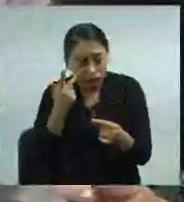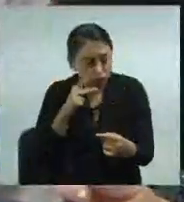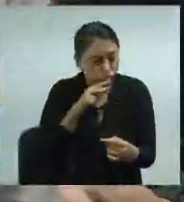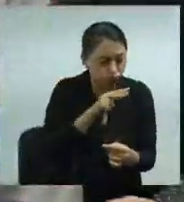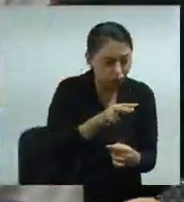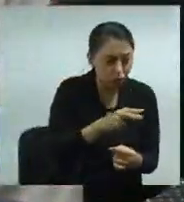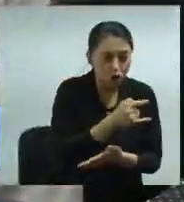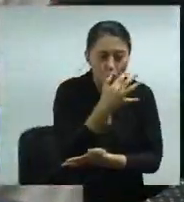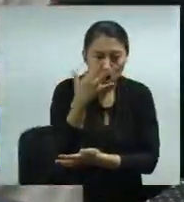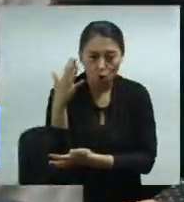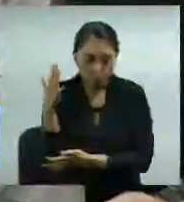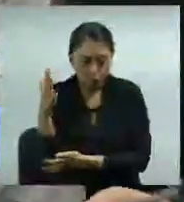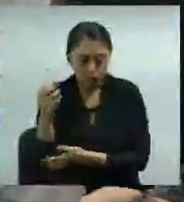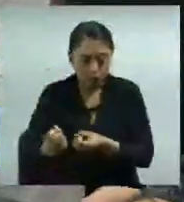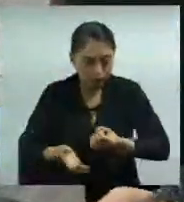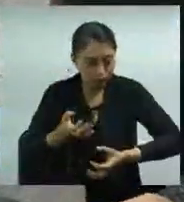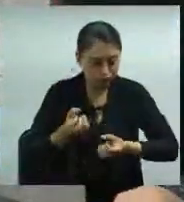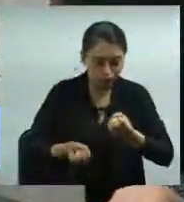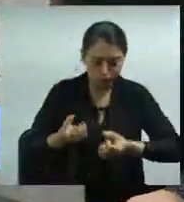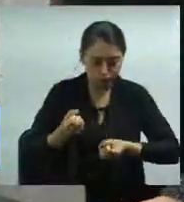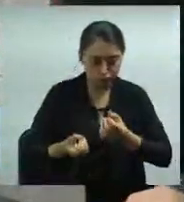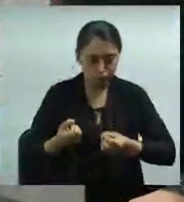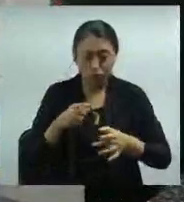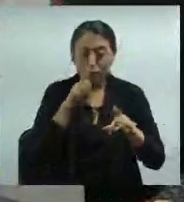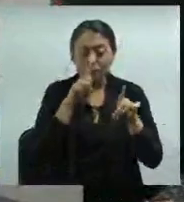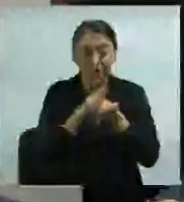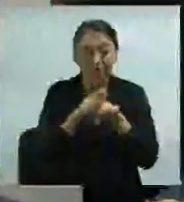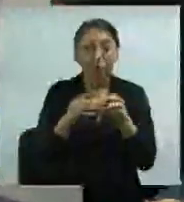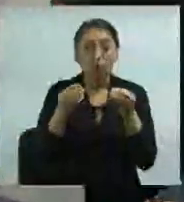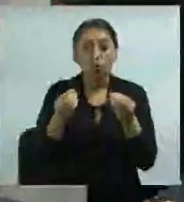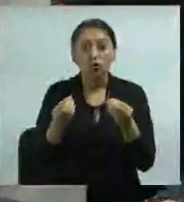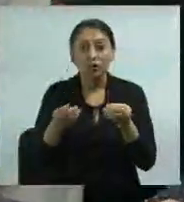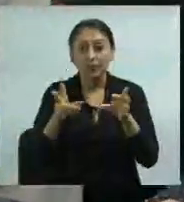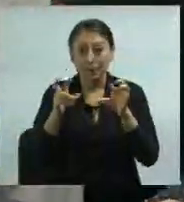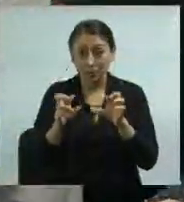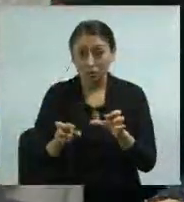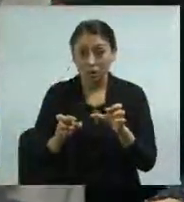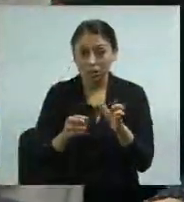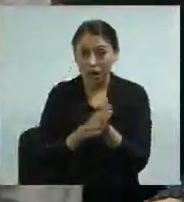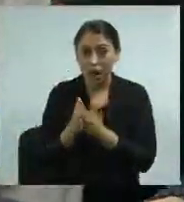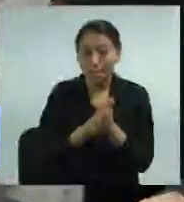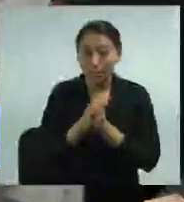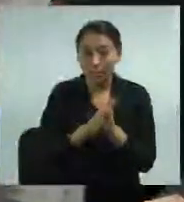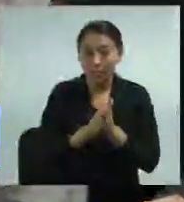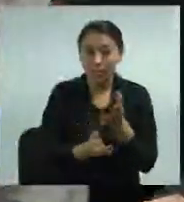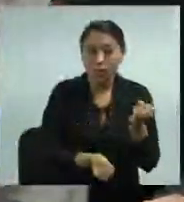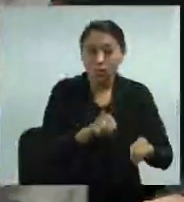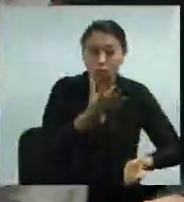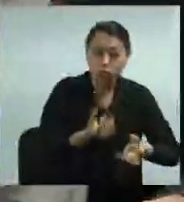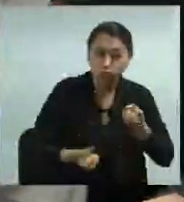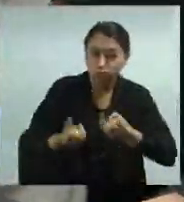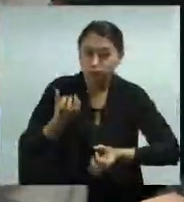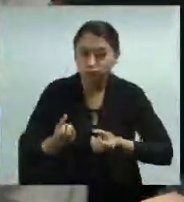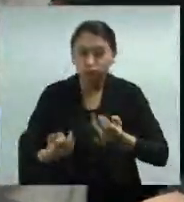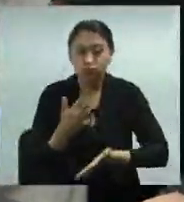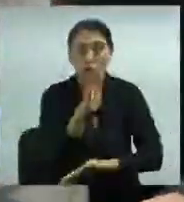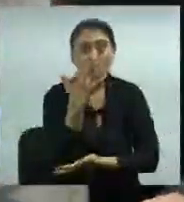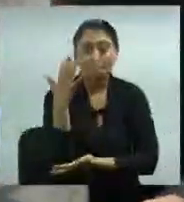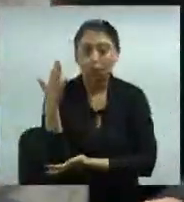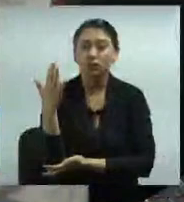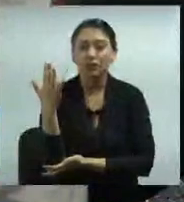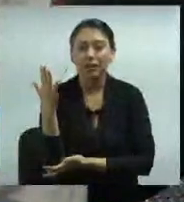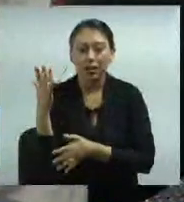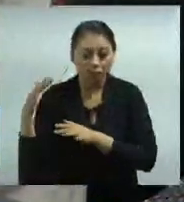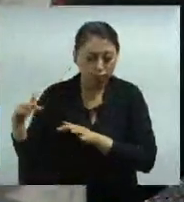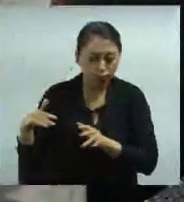que los bosques se incendien. También hay muchas personas que se aprovechan de esto y queman los bosques para promover las invasiones.